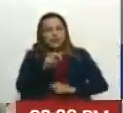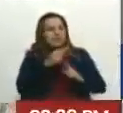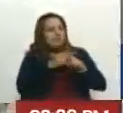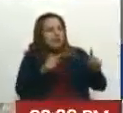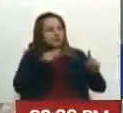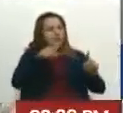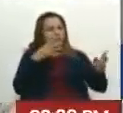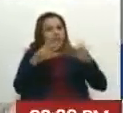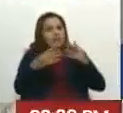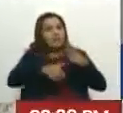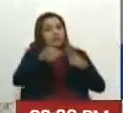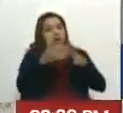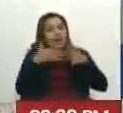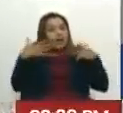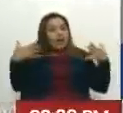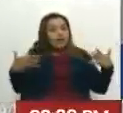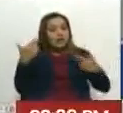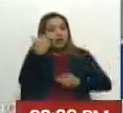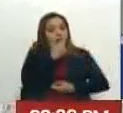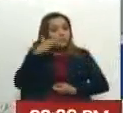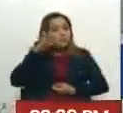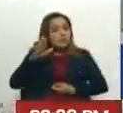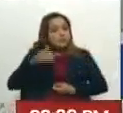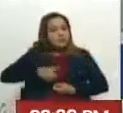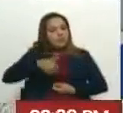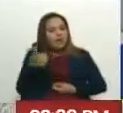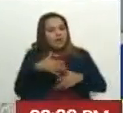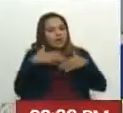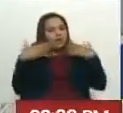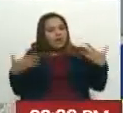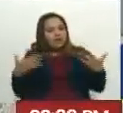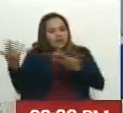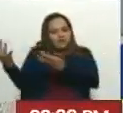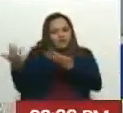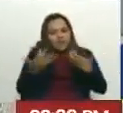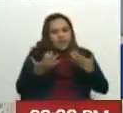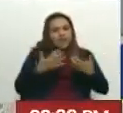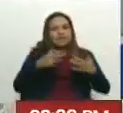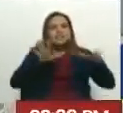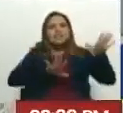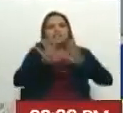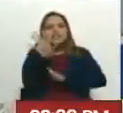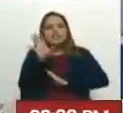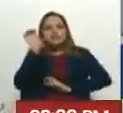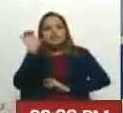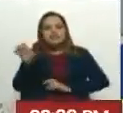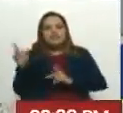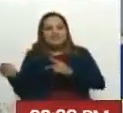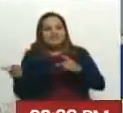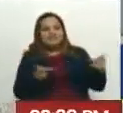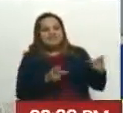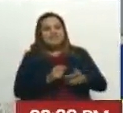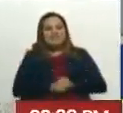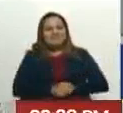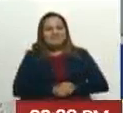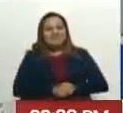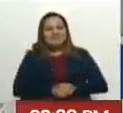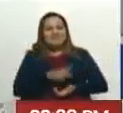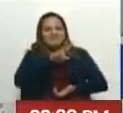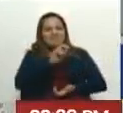un festival más grande. El compromiso es todavía más grande. Vienen esta vez 15 países invitados con 20